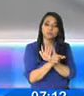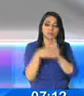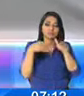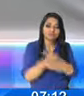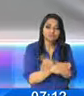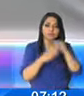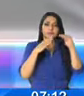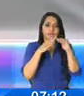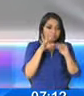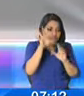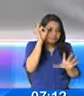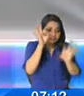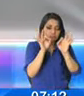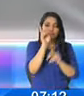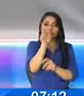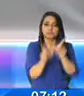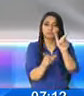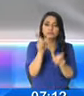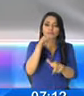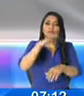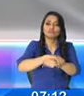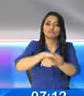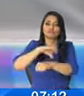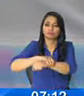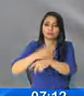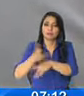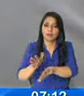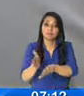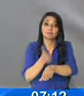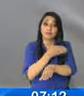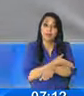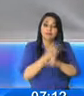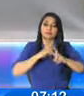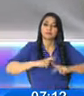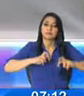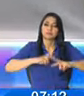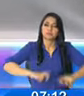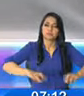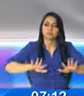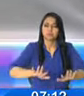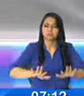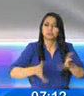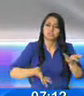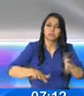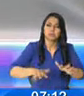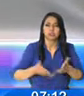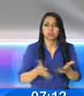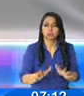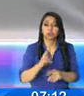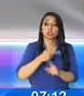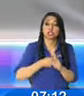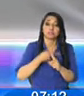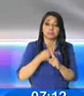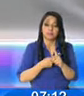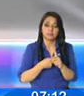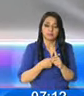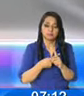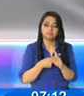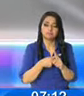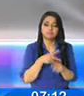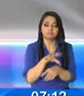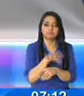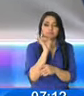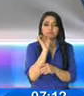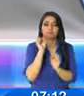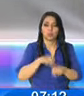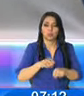identificar a los sospechosos y mediante trabajos de inteligencia que duraron aproximadamente dos meses se logró